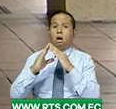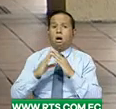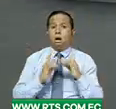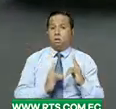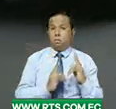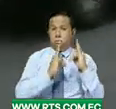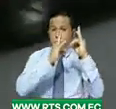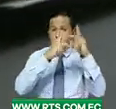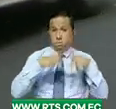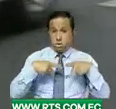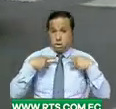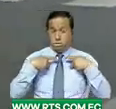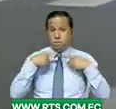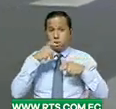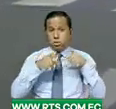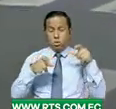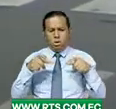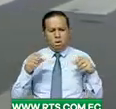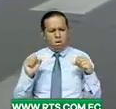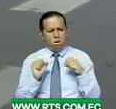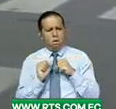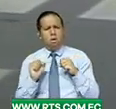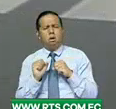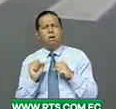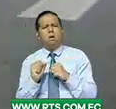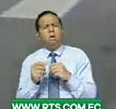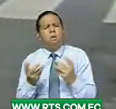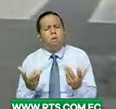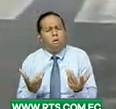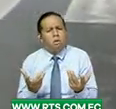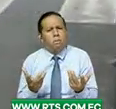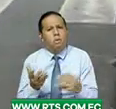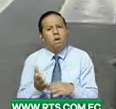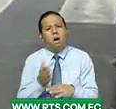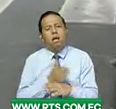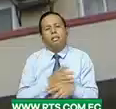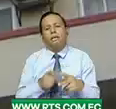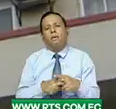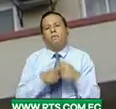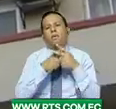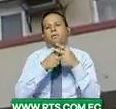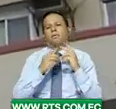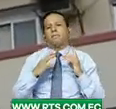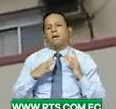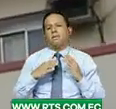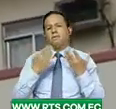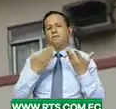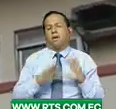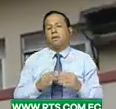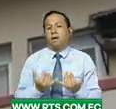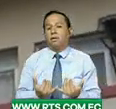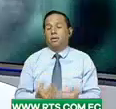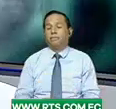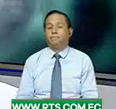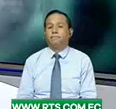habitantes del sitio. Hallazgo macabro al terminar 2 días de descanso. Informó Julio César Saona.